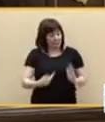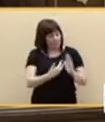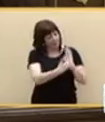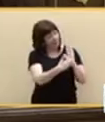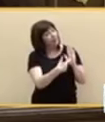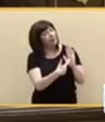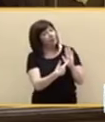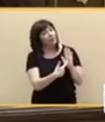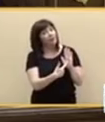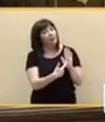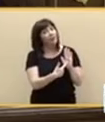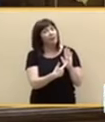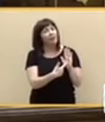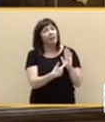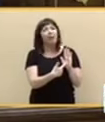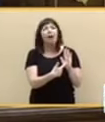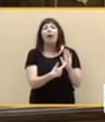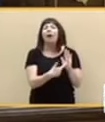Tengo el oído muy fino.